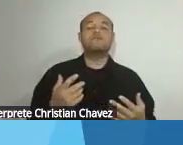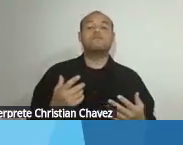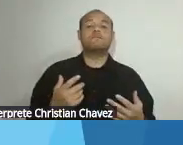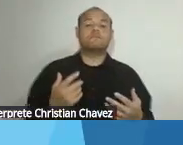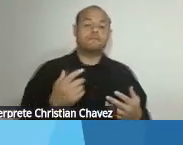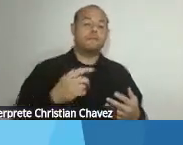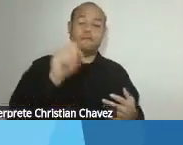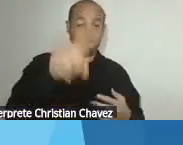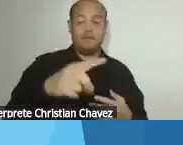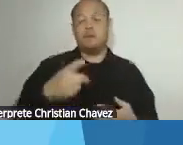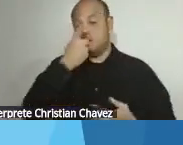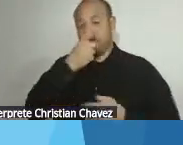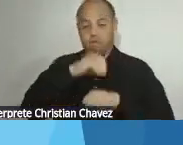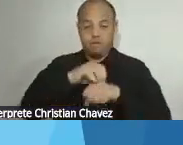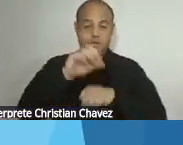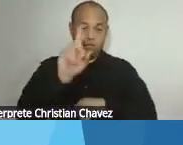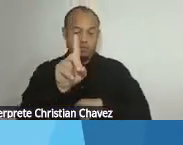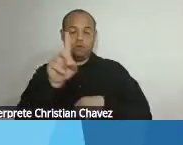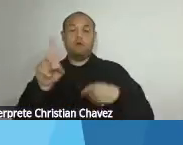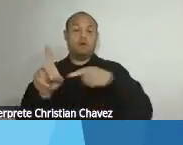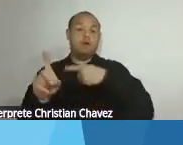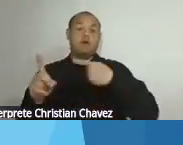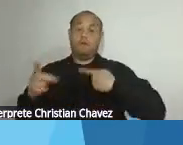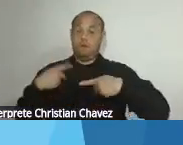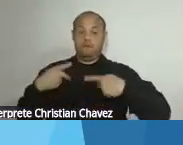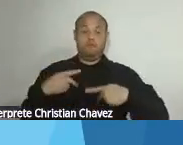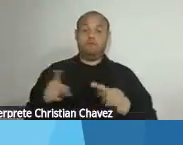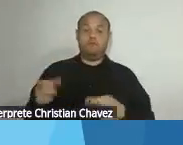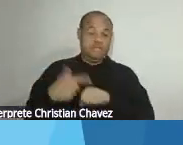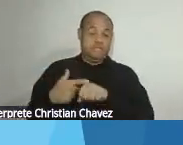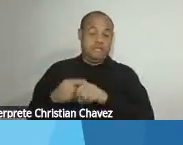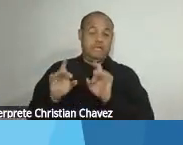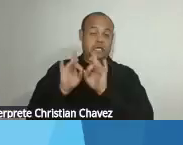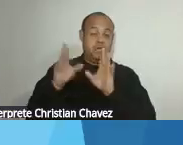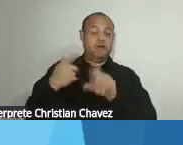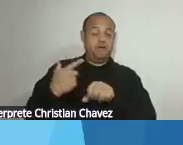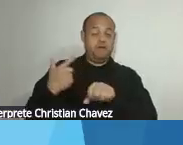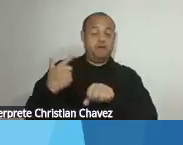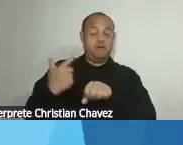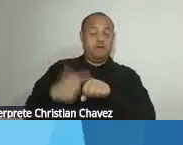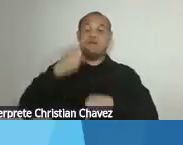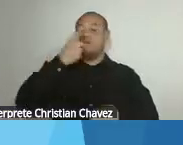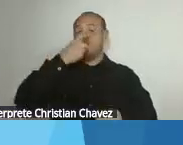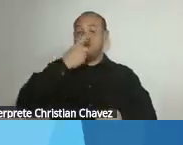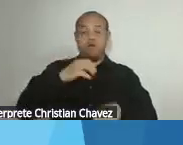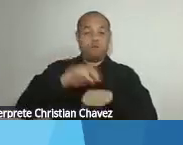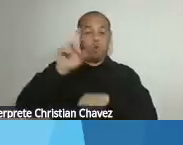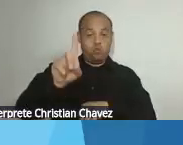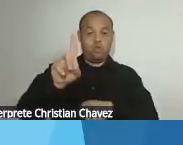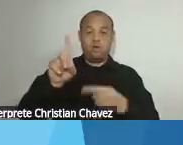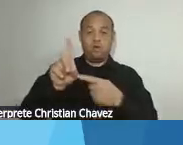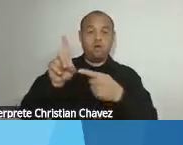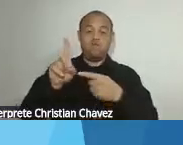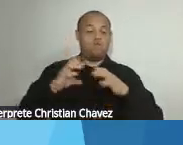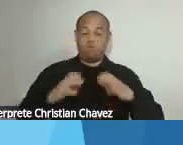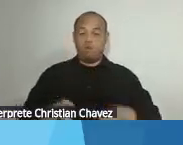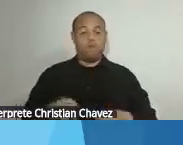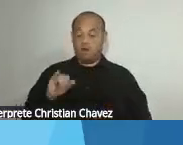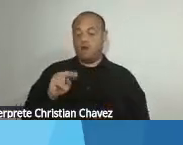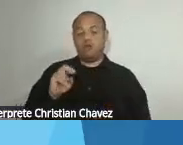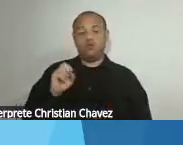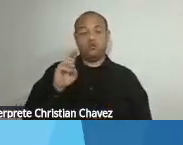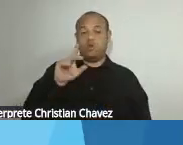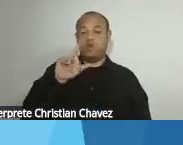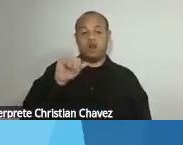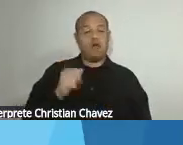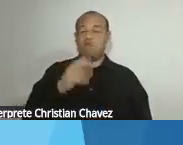diabetes tipo 1, pues el paciente sí o sí se va a tener que estar inyectando insulina exógena porque no va a haber producción de insulina, ¿sí? Y en la diabetes